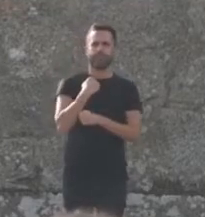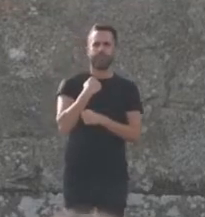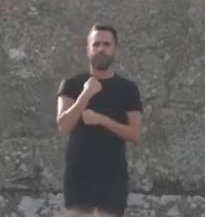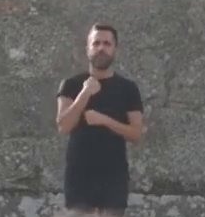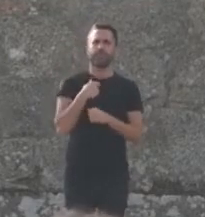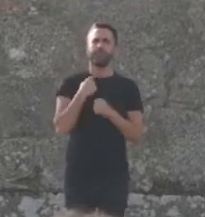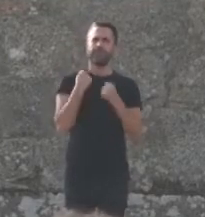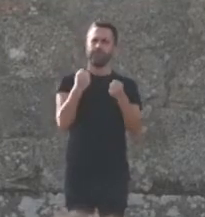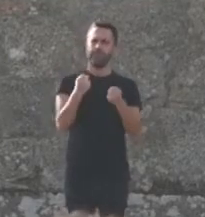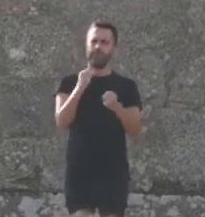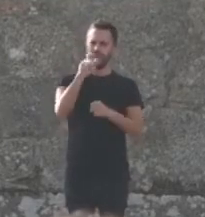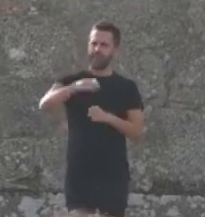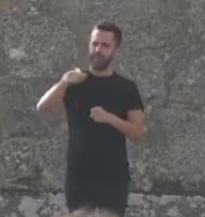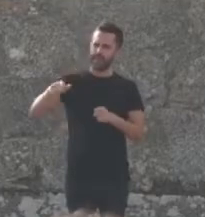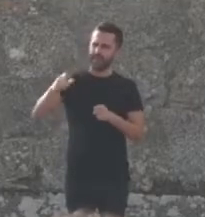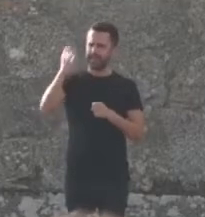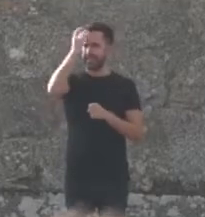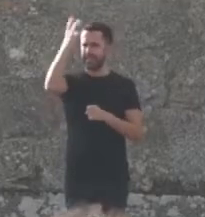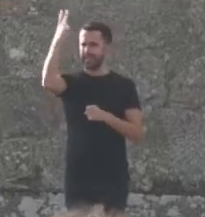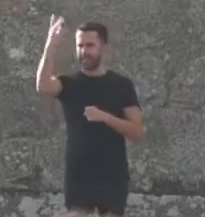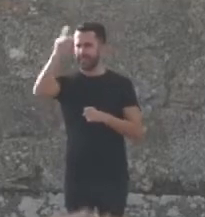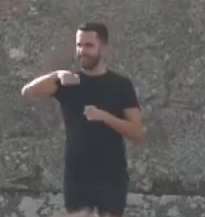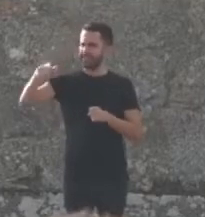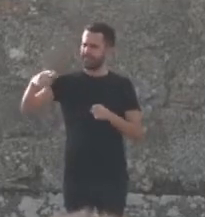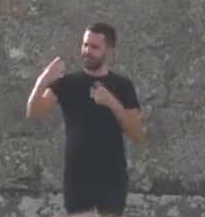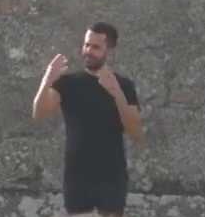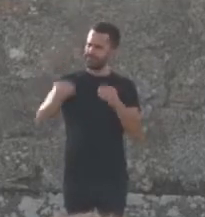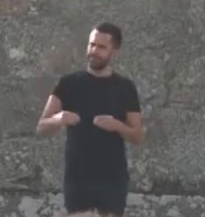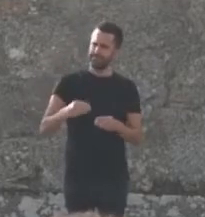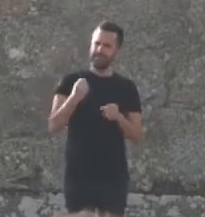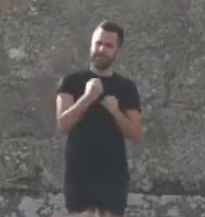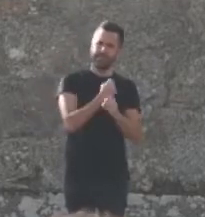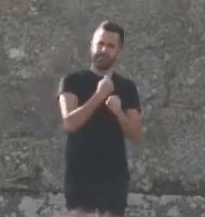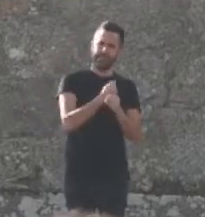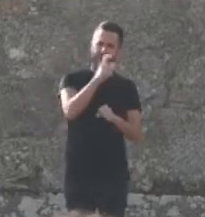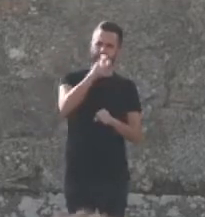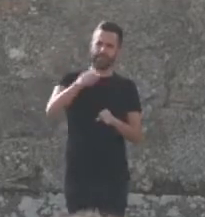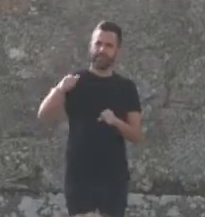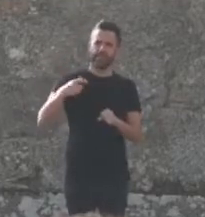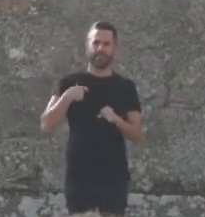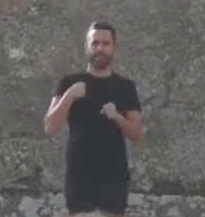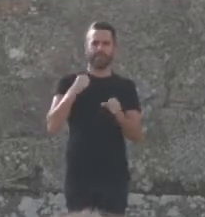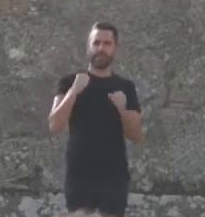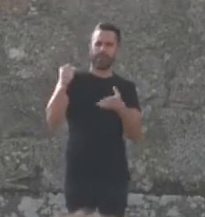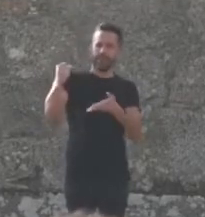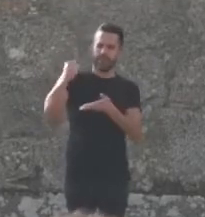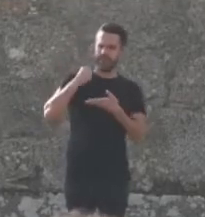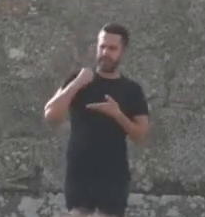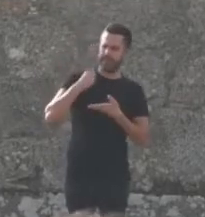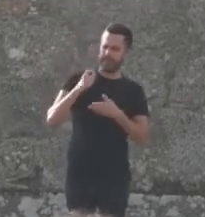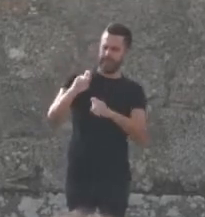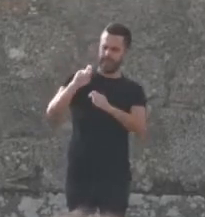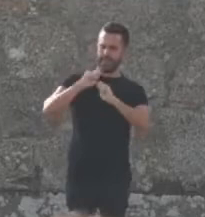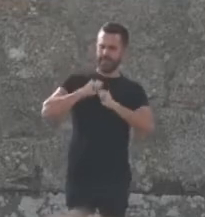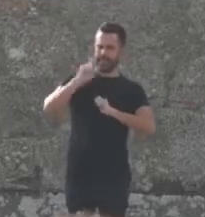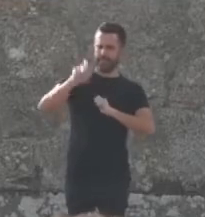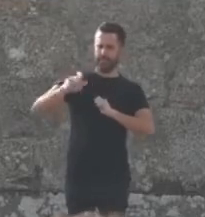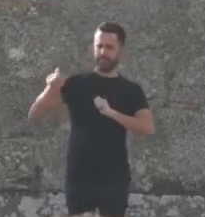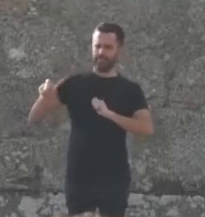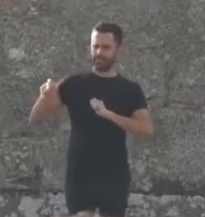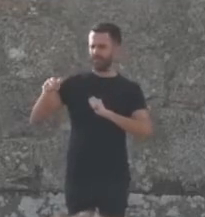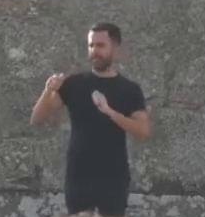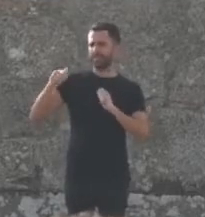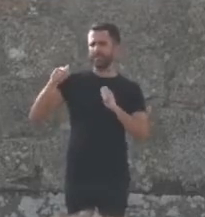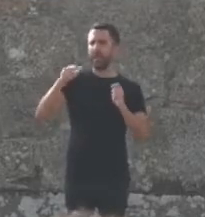de moita xente, co traballo de moita xente tamén, co legado inmenso que nos deixaron moitas persoas que, aínda que non están con